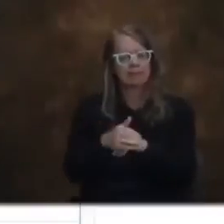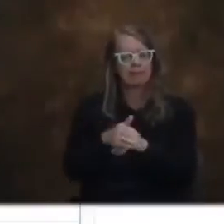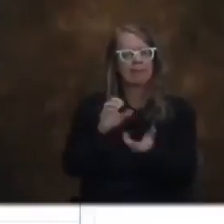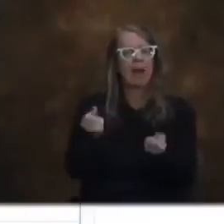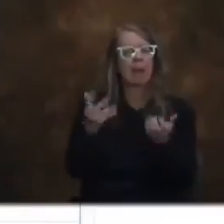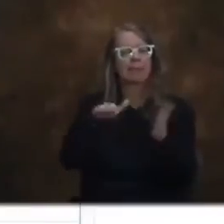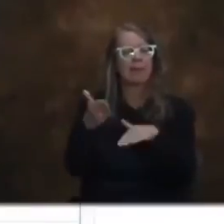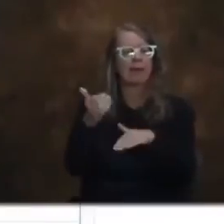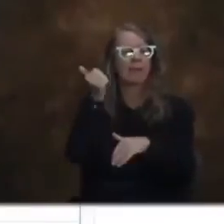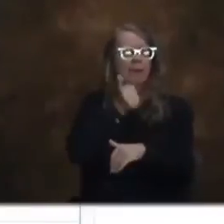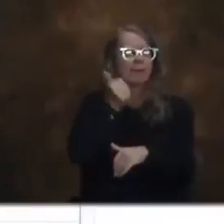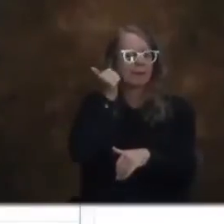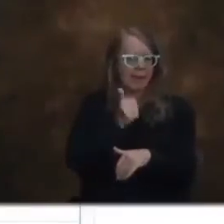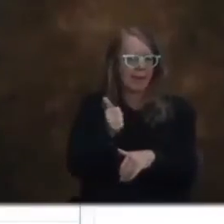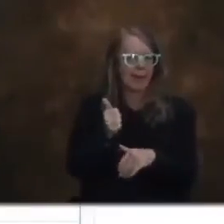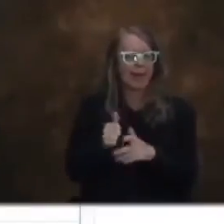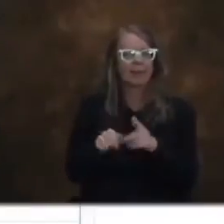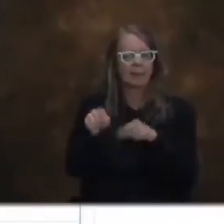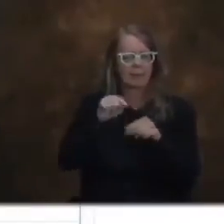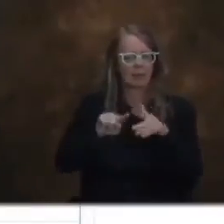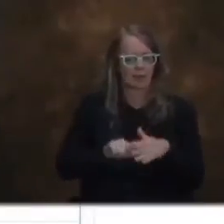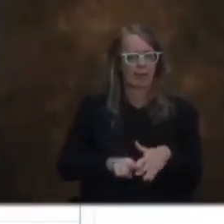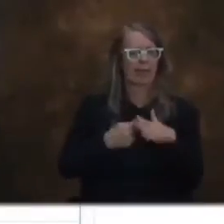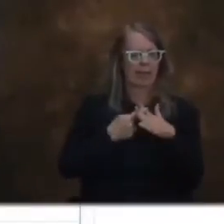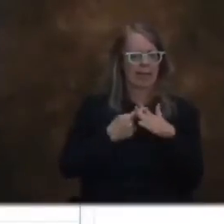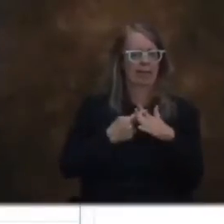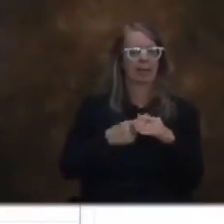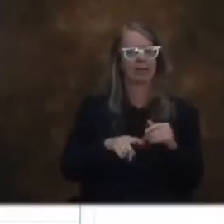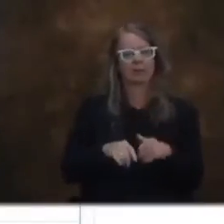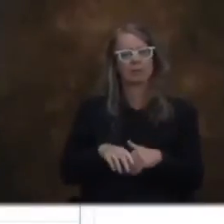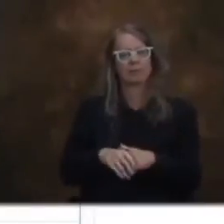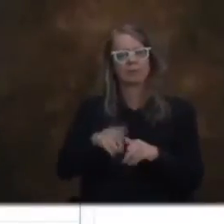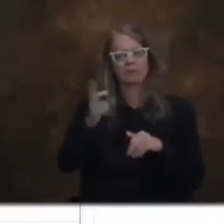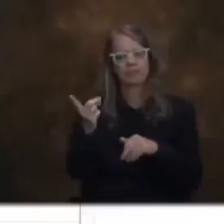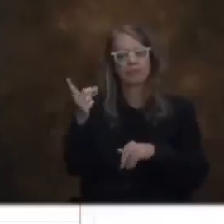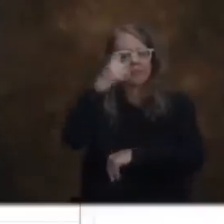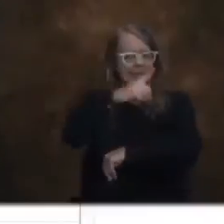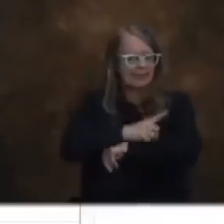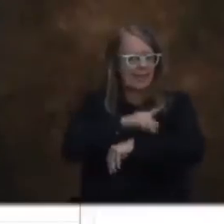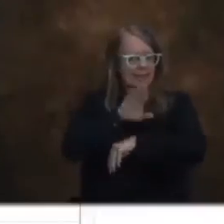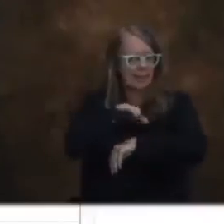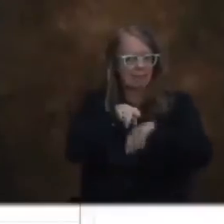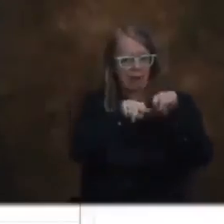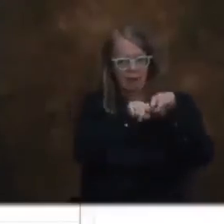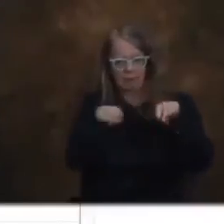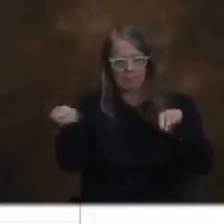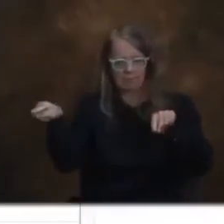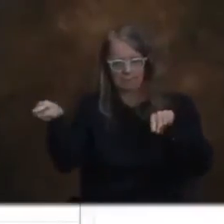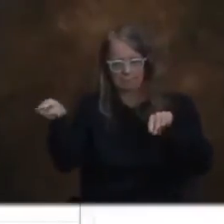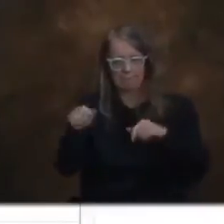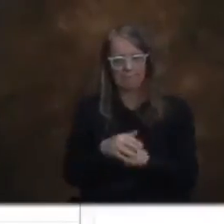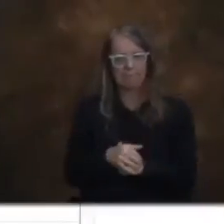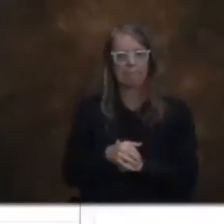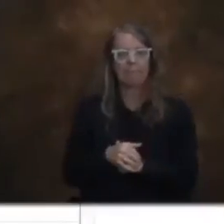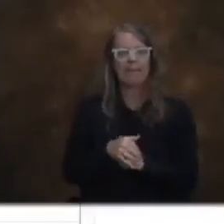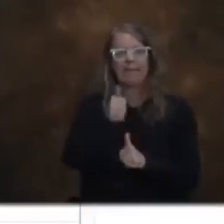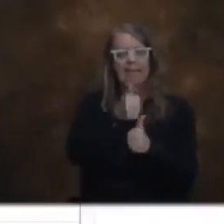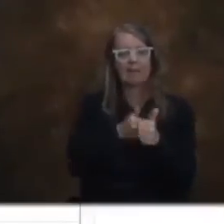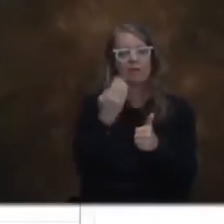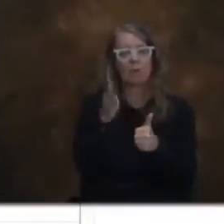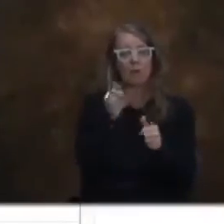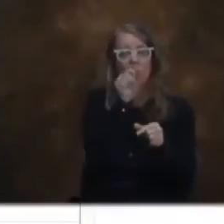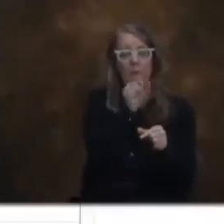día desde el comienzo de la pandemia las fechas están en el axis de abajo y cada barra azul